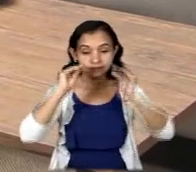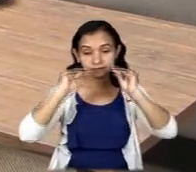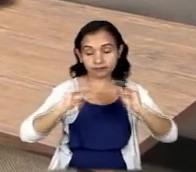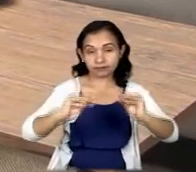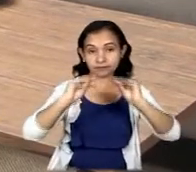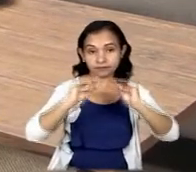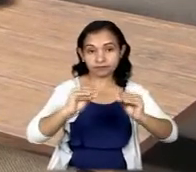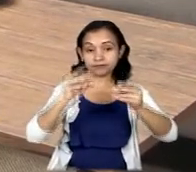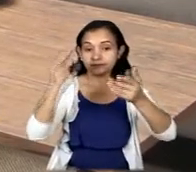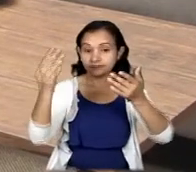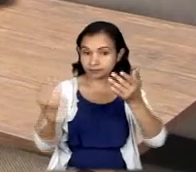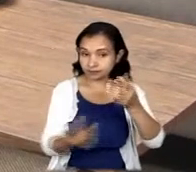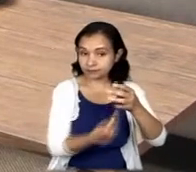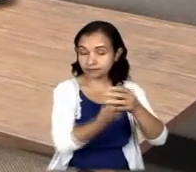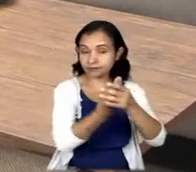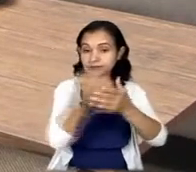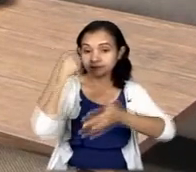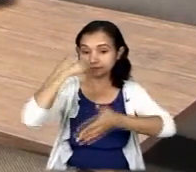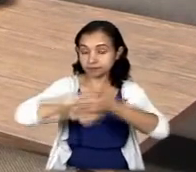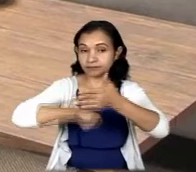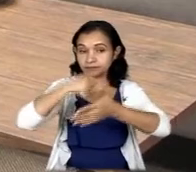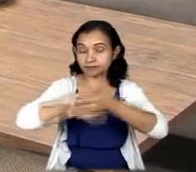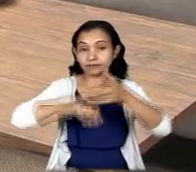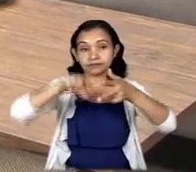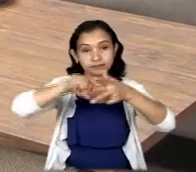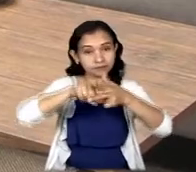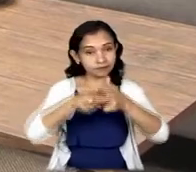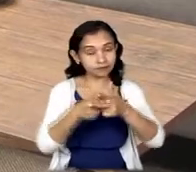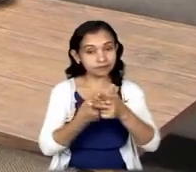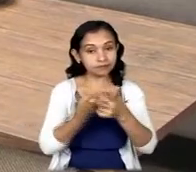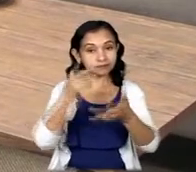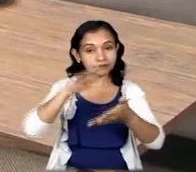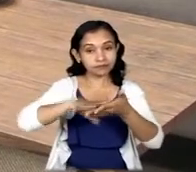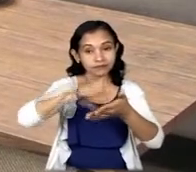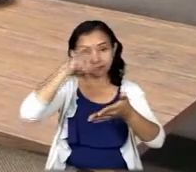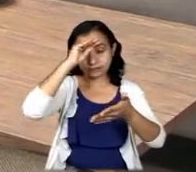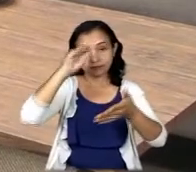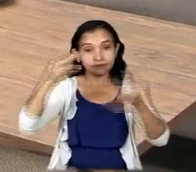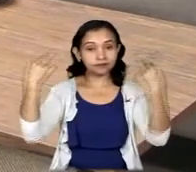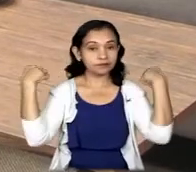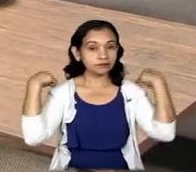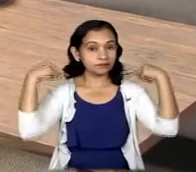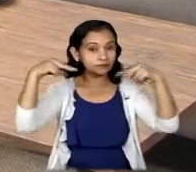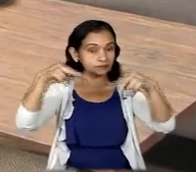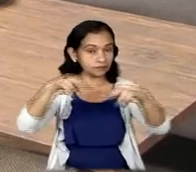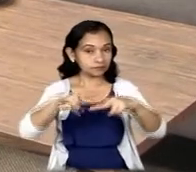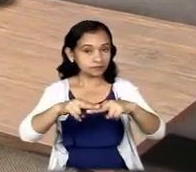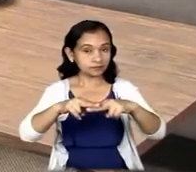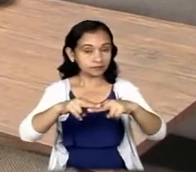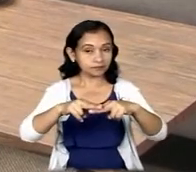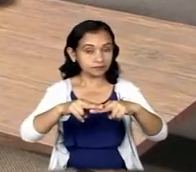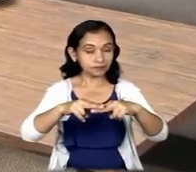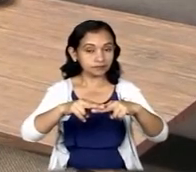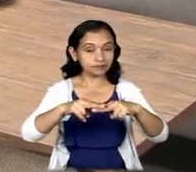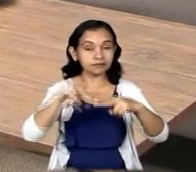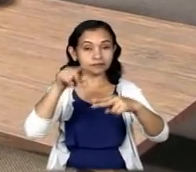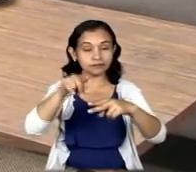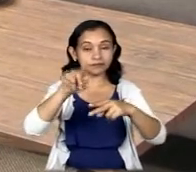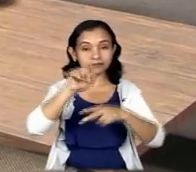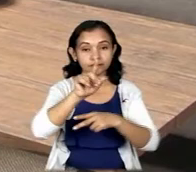un proceso de educación fortalecido, y empieza a formarse lo que es la carrera docente a partir del triunfo de la revolución